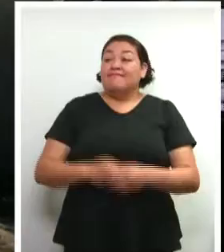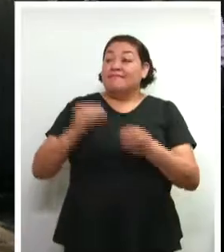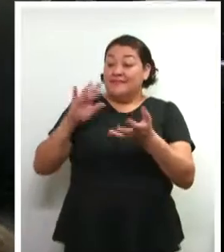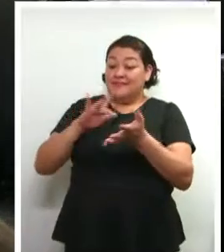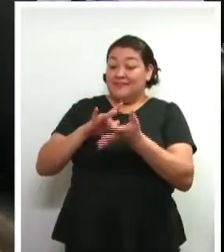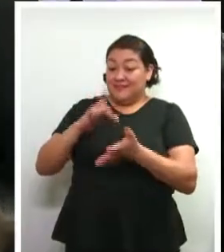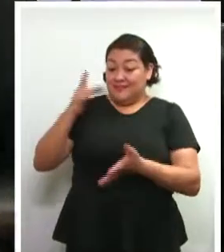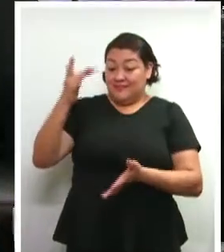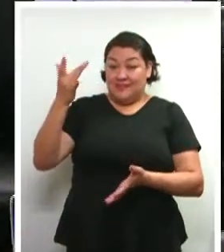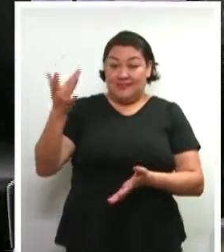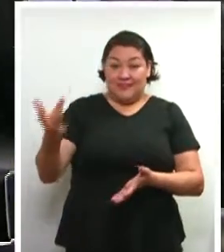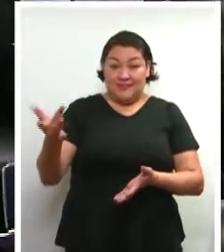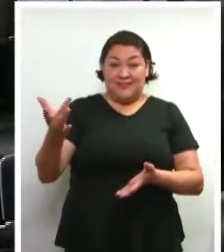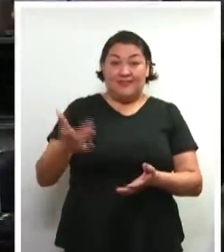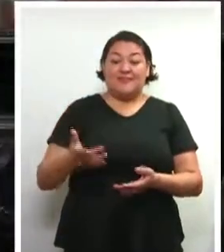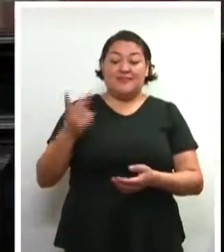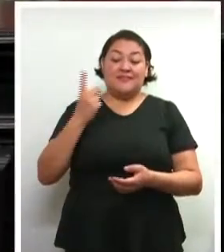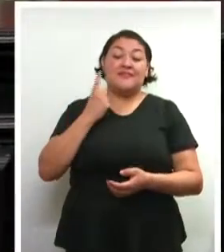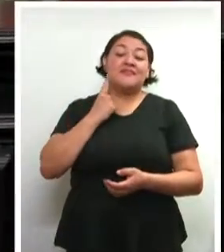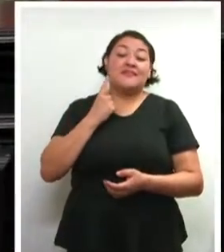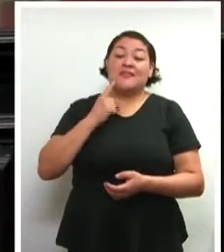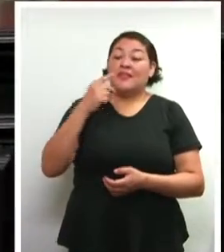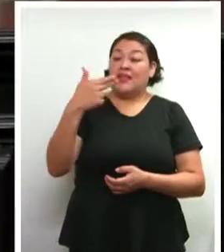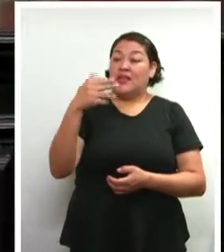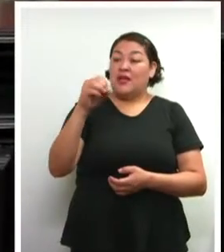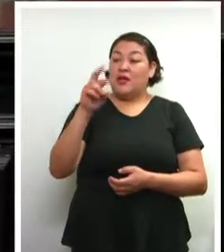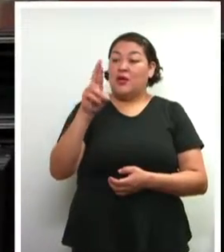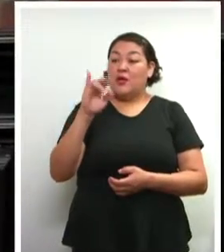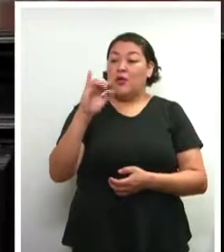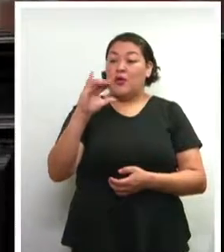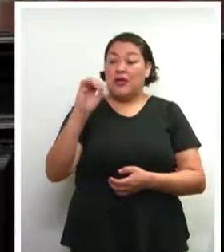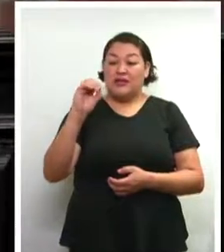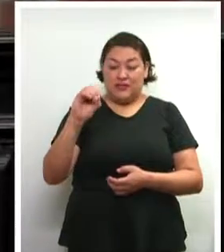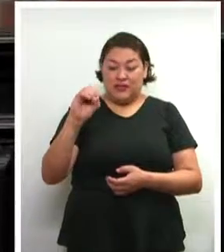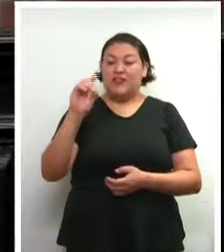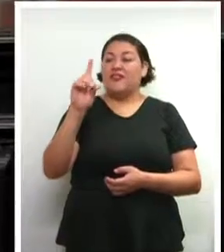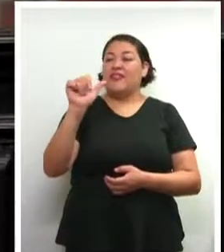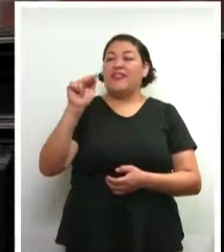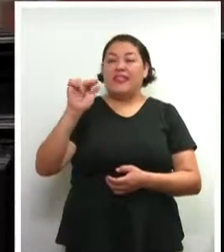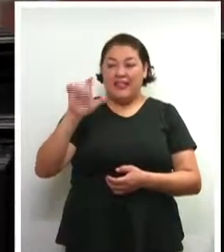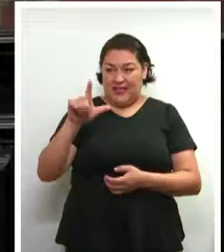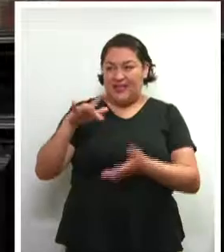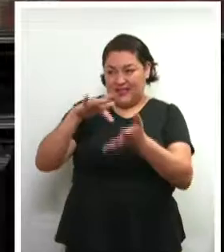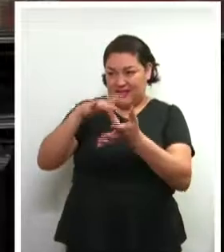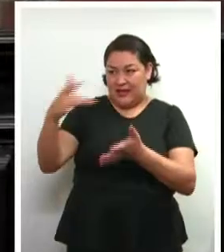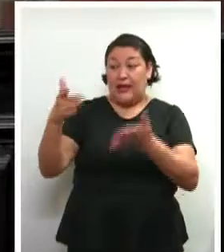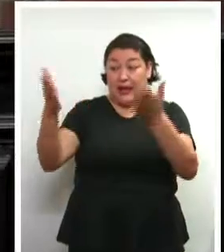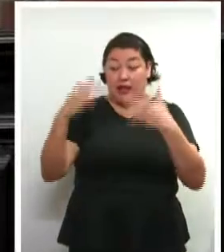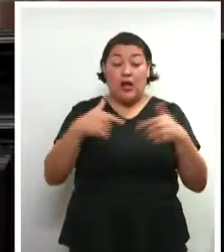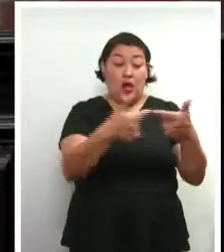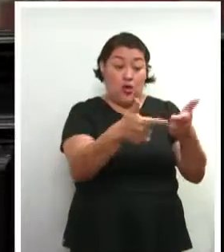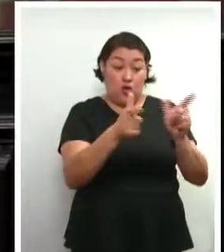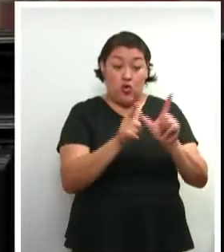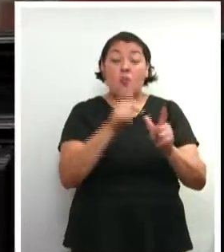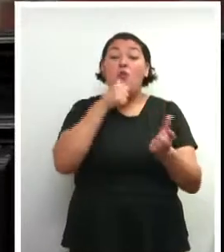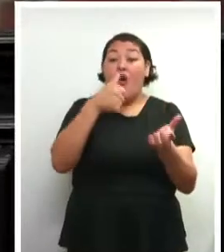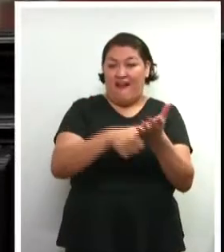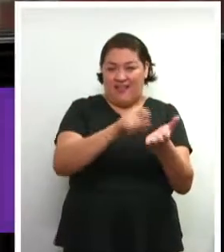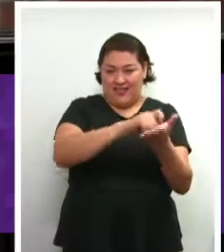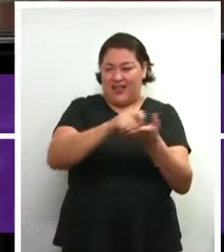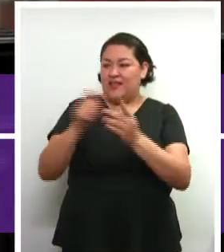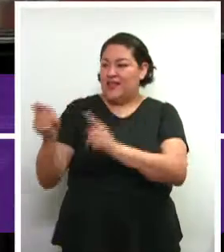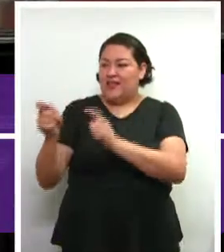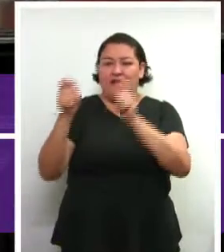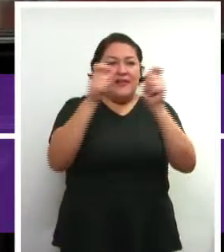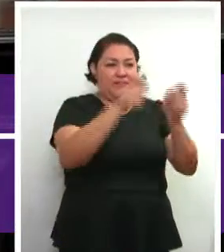Gracias, diputado Horacio Daniel Franco Mesa. Y se turna la Comisión de Carta de Derechos.